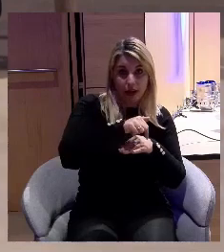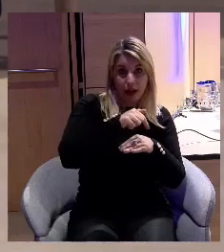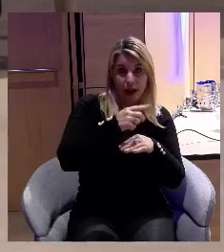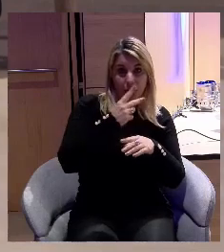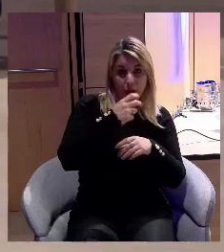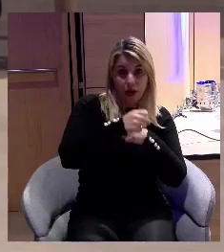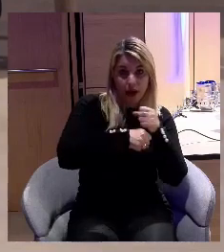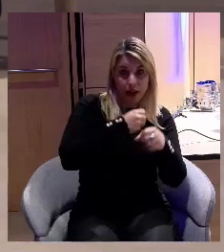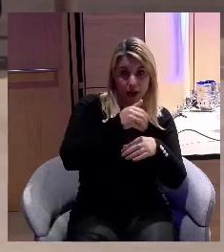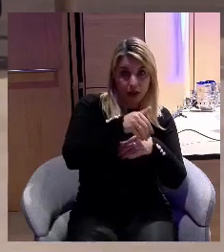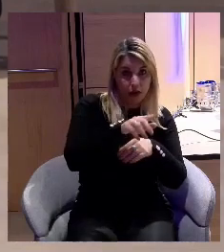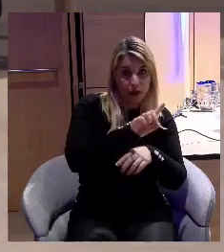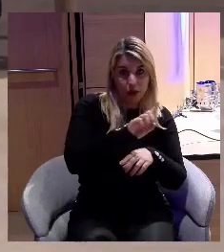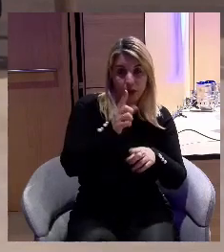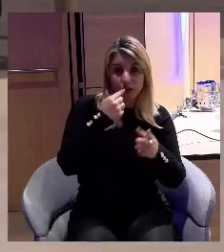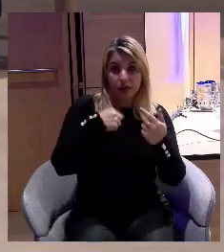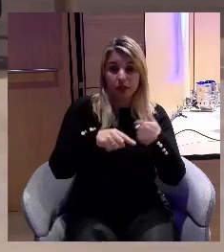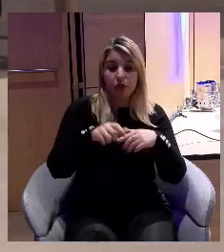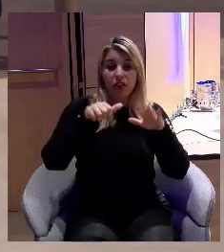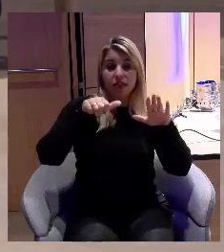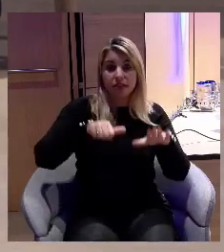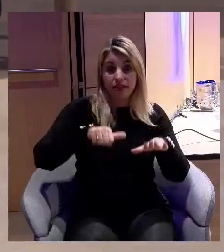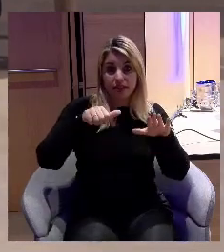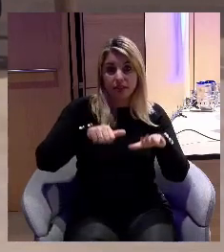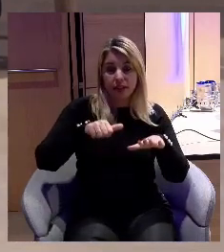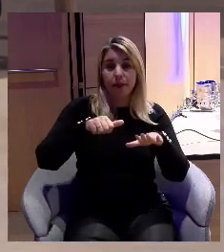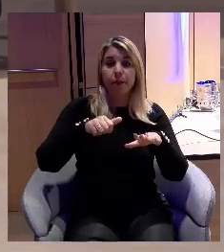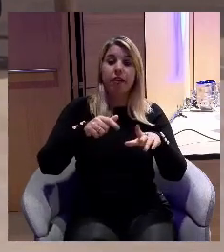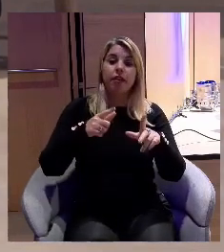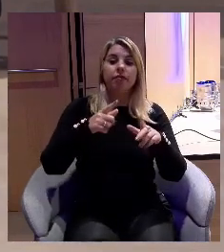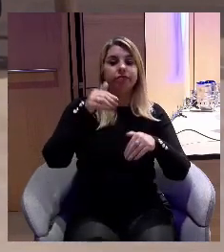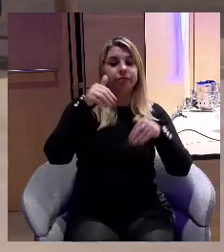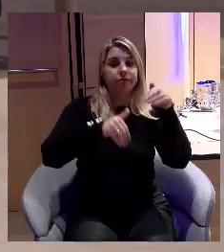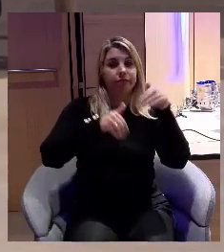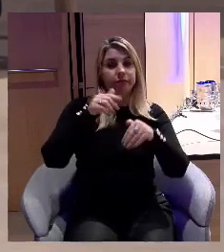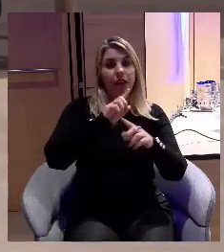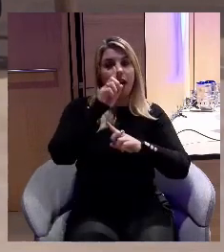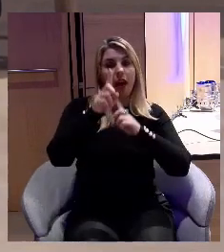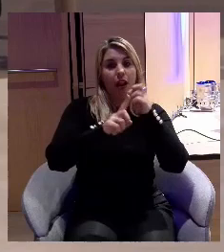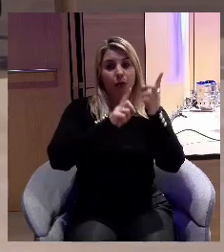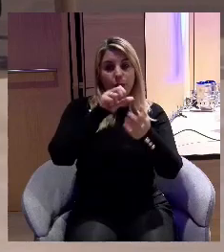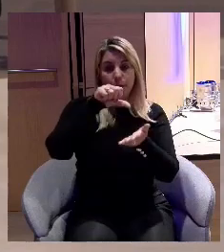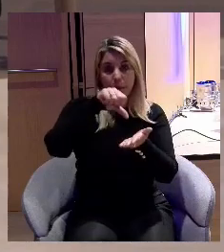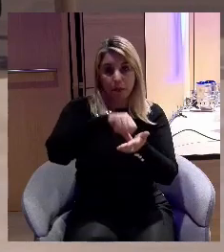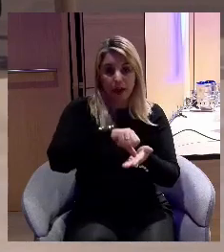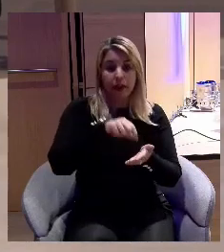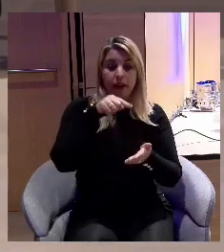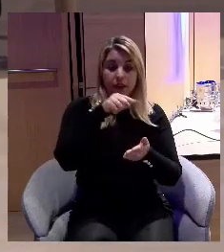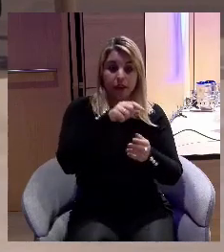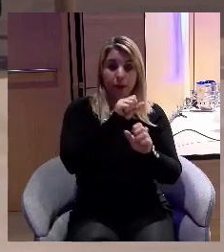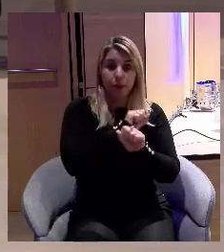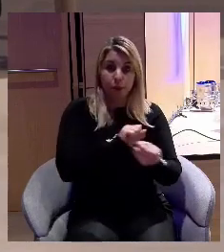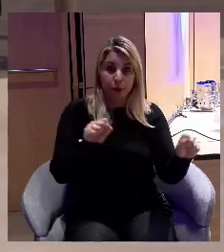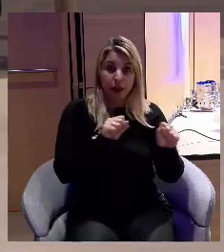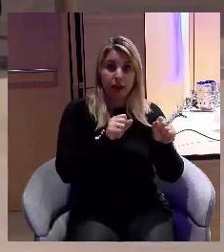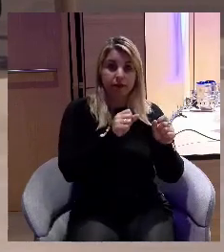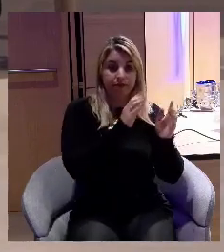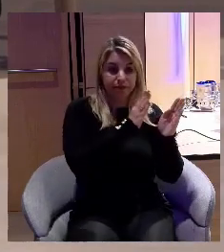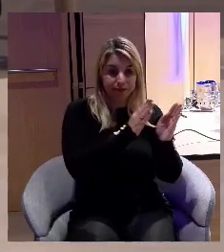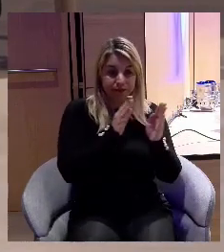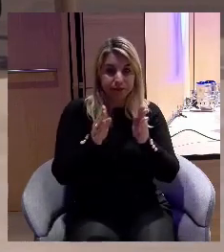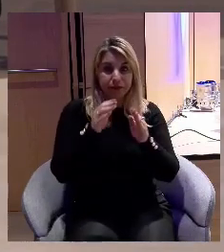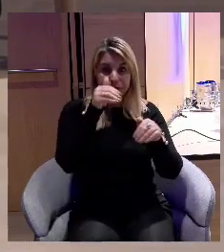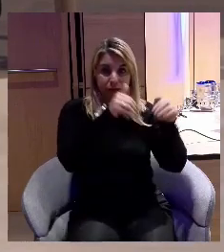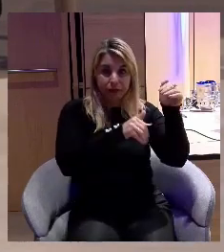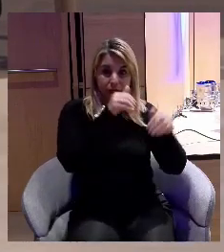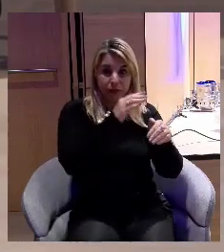años, sino cada 6 meses, porque seguro que cada 6 meses hay elecciones en algún país. Si es suficientemente replicable, y no estoy hablando del código, sino que solamente